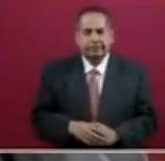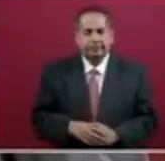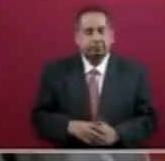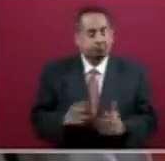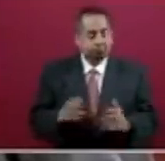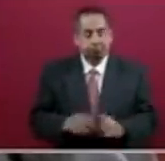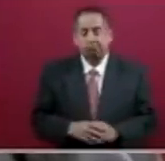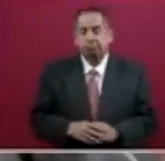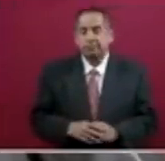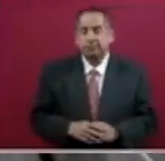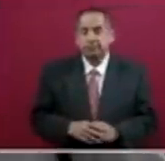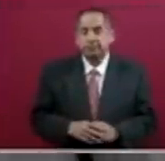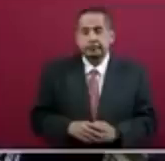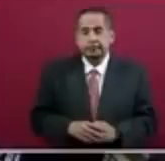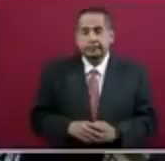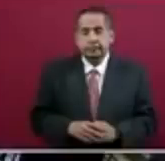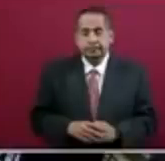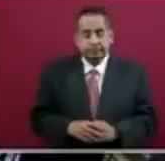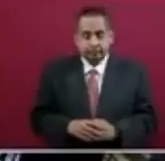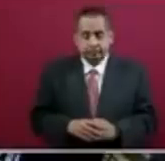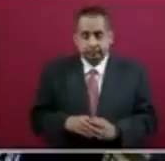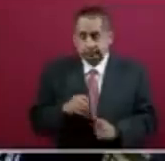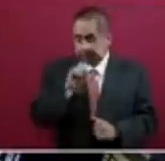Bueno, esa misma